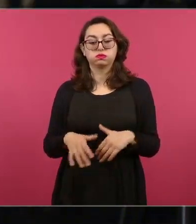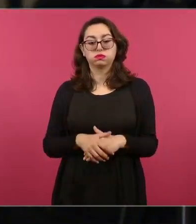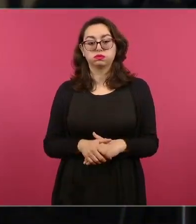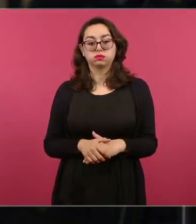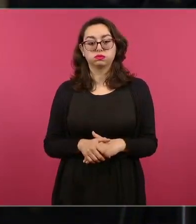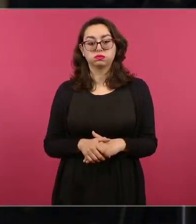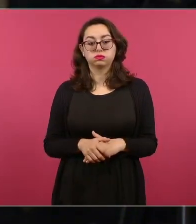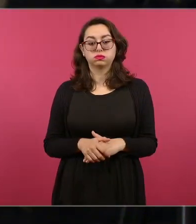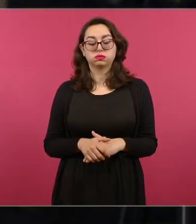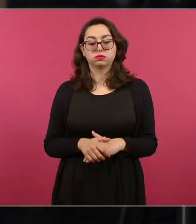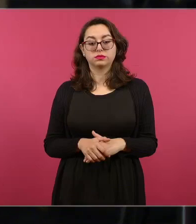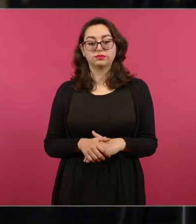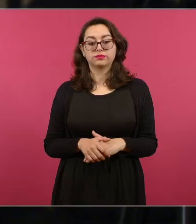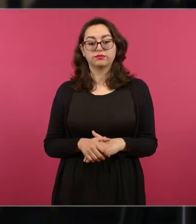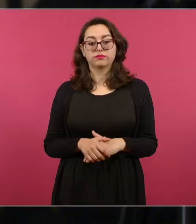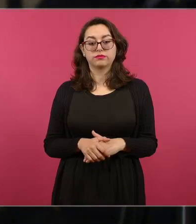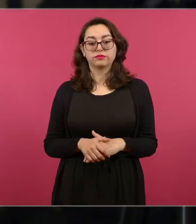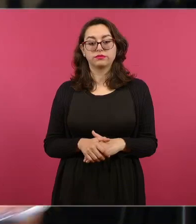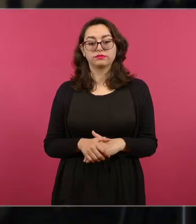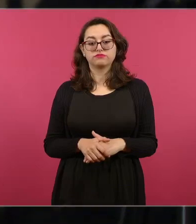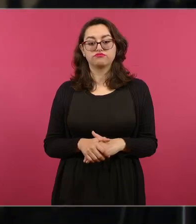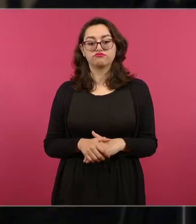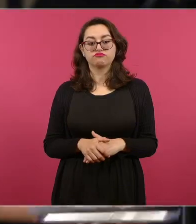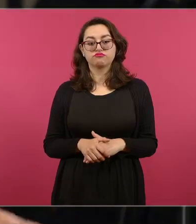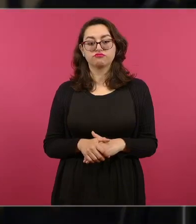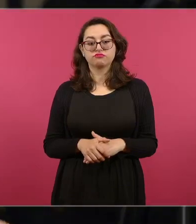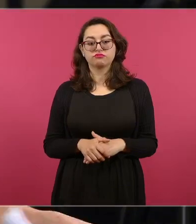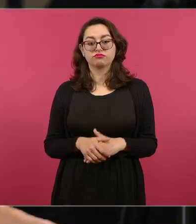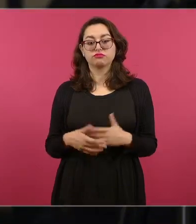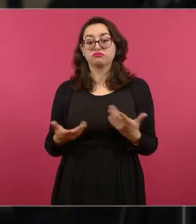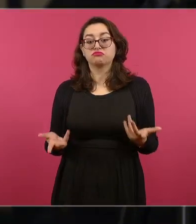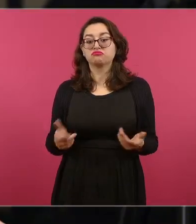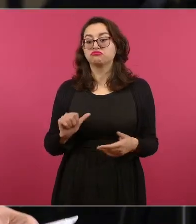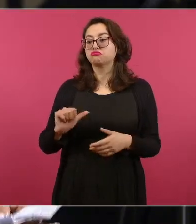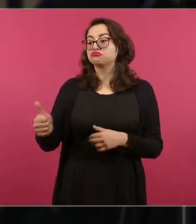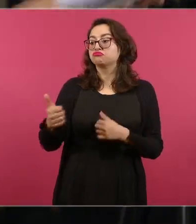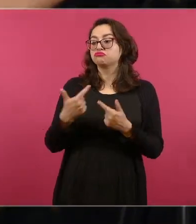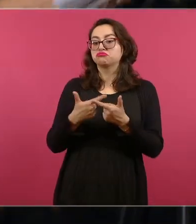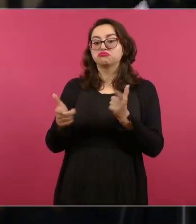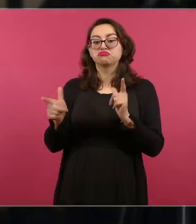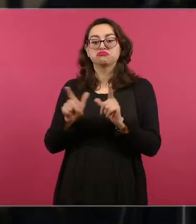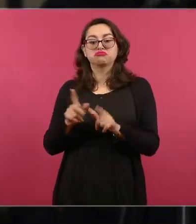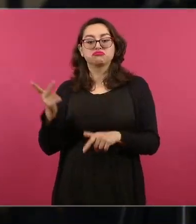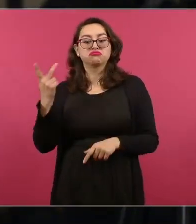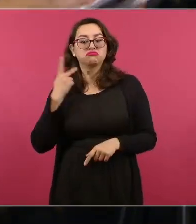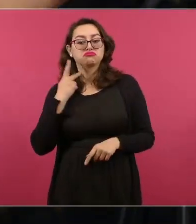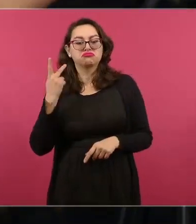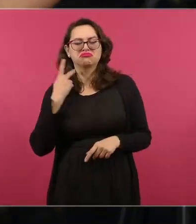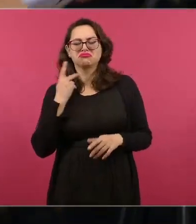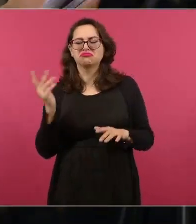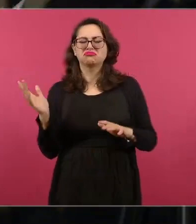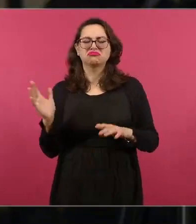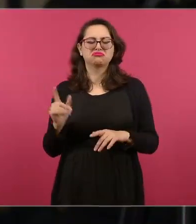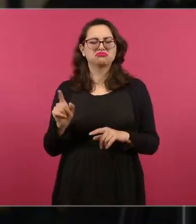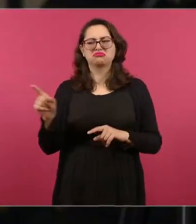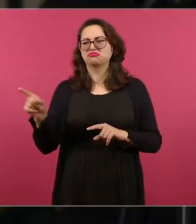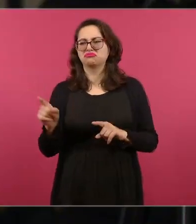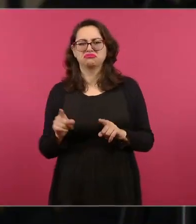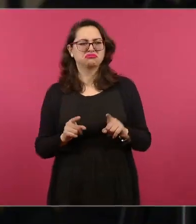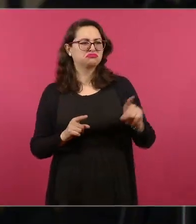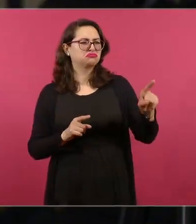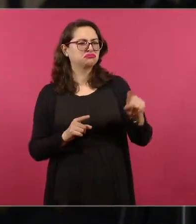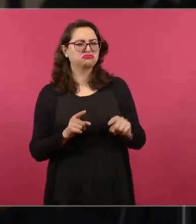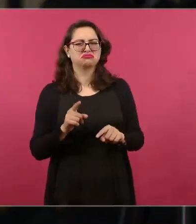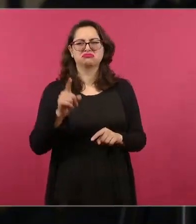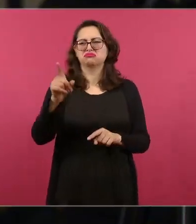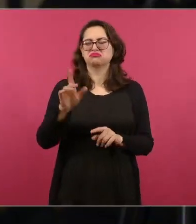no me interesa decir nada, pues es que es otro partido, cosas así, de allá de Mochis, o de Choice, o de